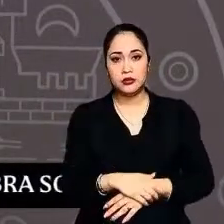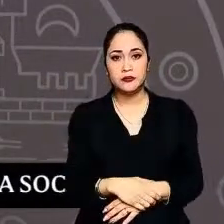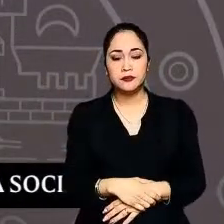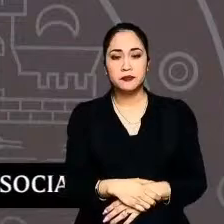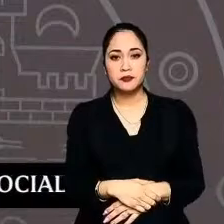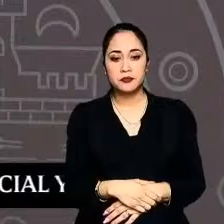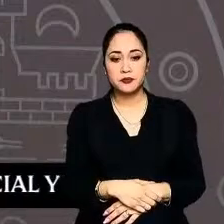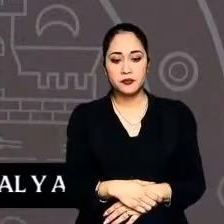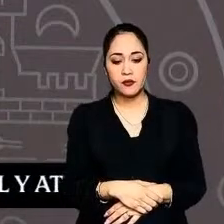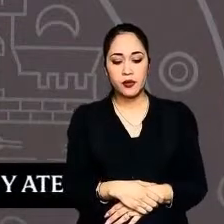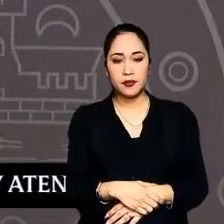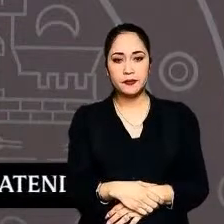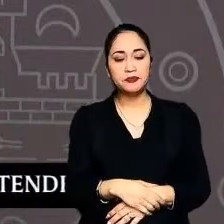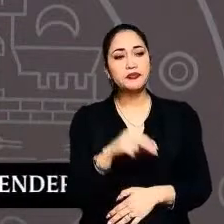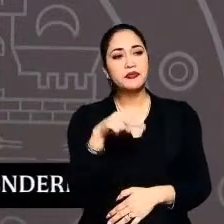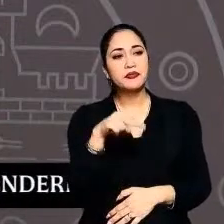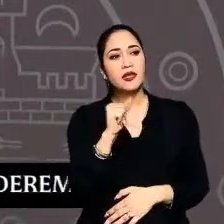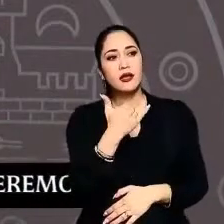Gracias, Nayeli Casillas.